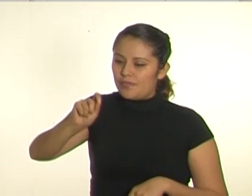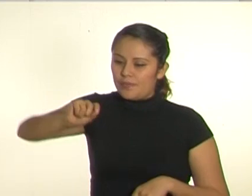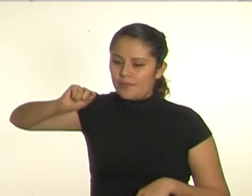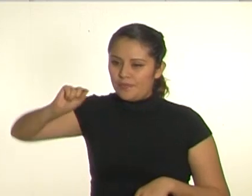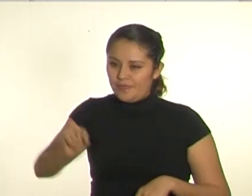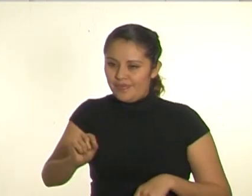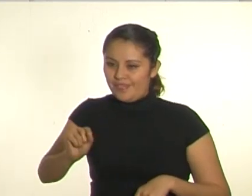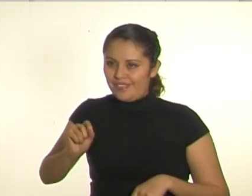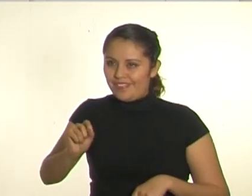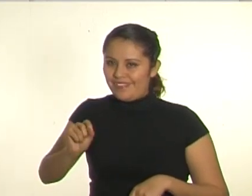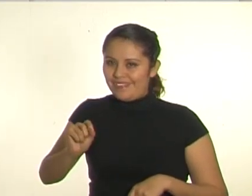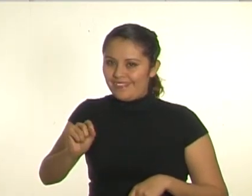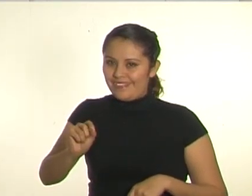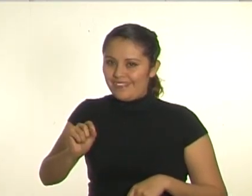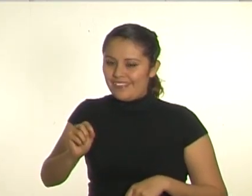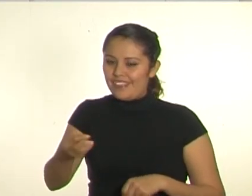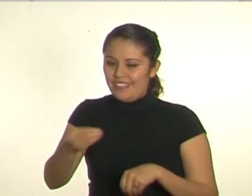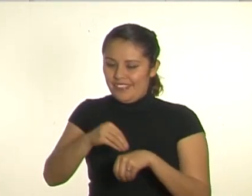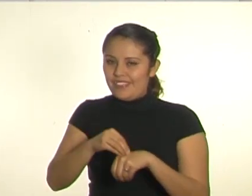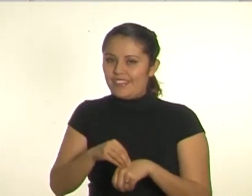las comas